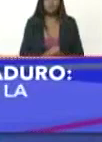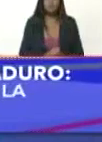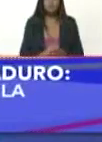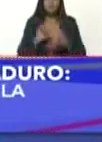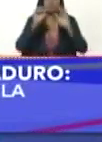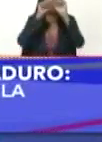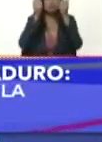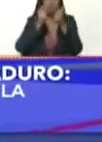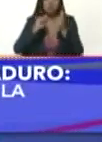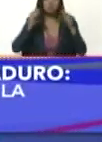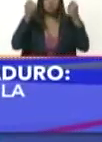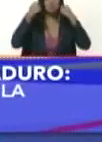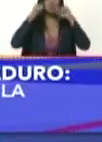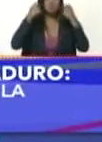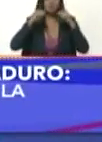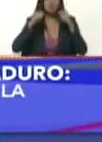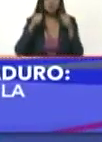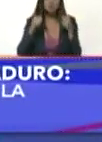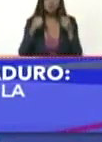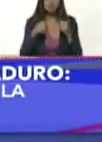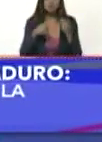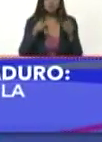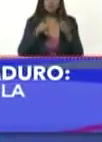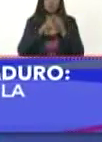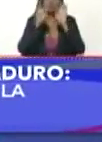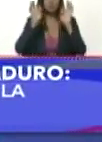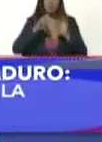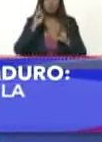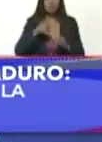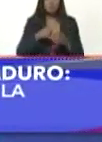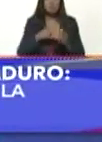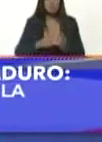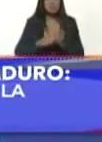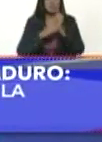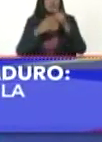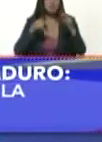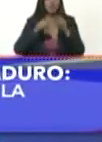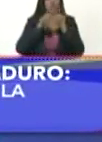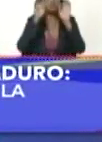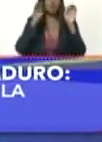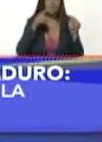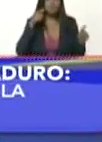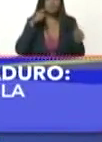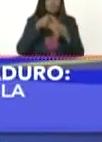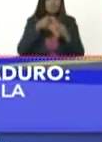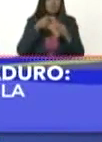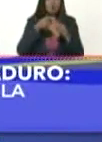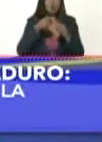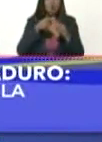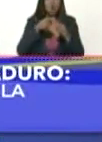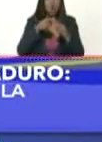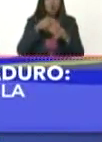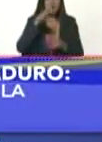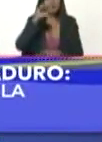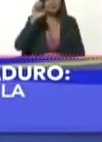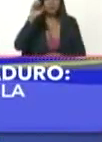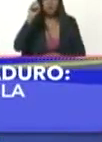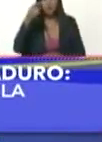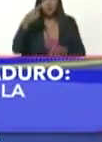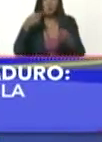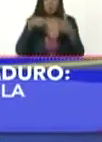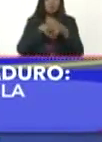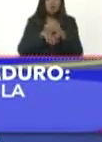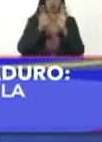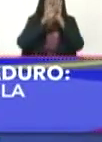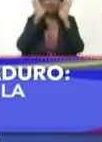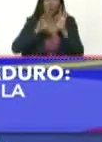de preparación, de entrenamiento permanente dirigido por el CEO a través de los